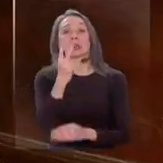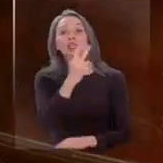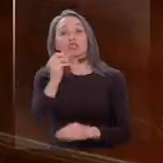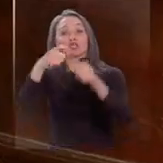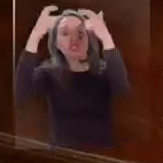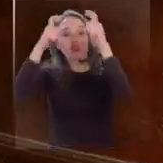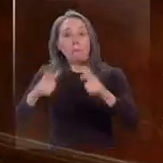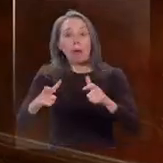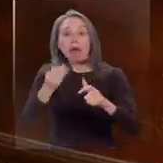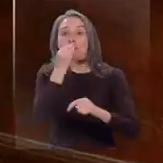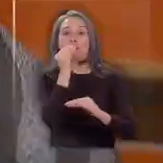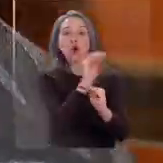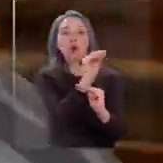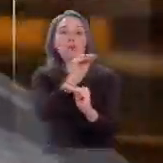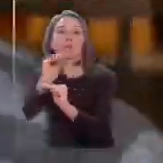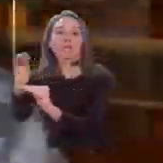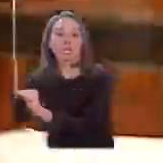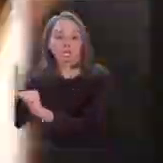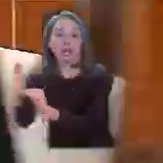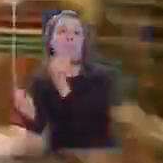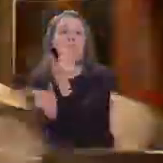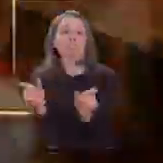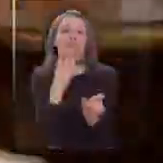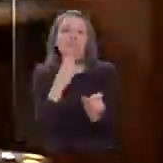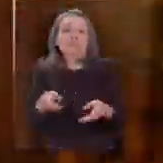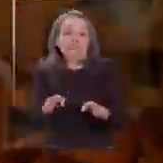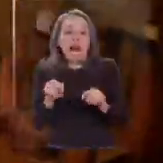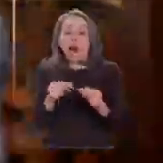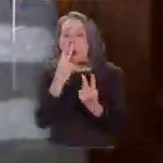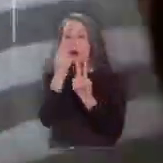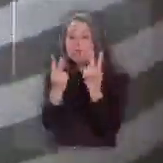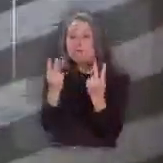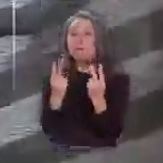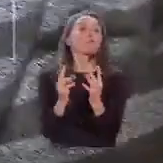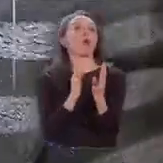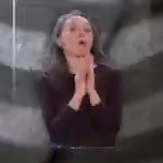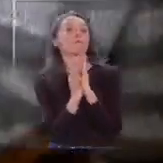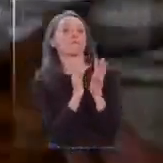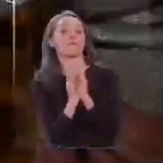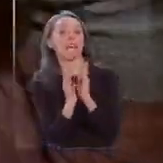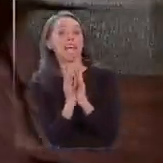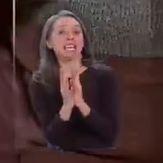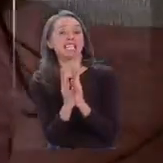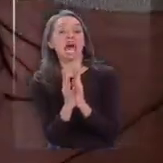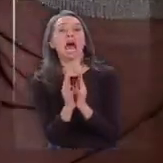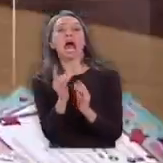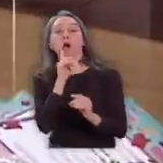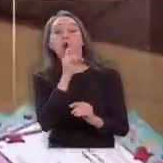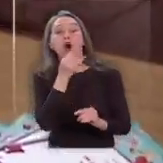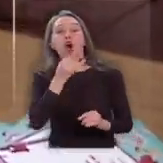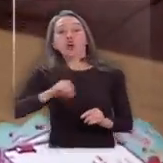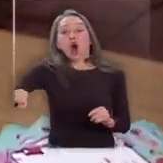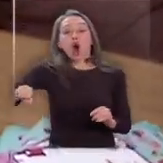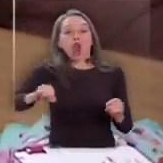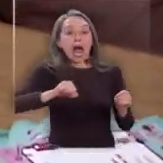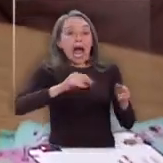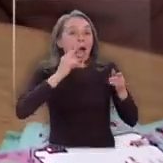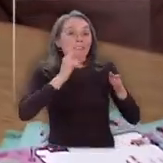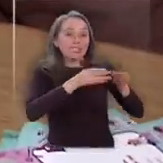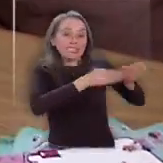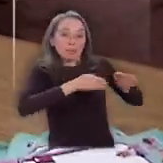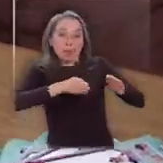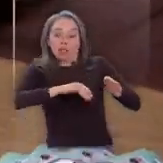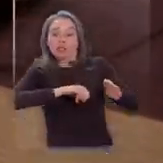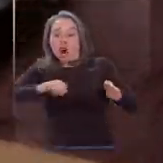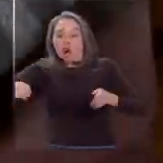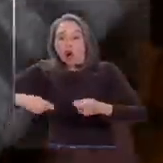200 platos de comida. Claro, y ahora donde vimos que las ferias, ¿no es cierto?, los coleros han expandido mucho.